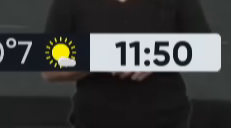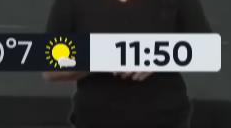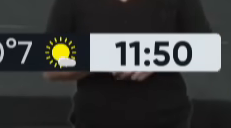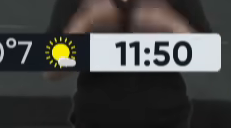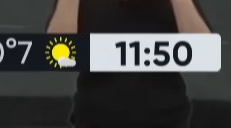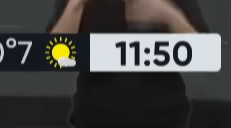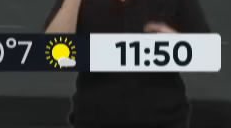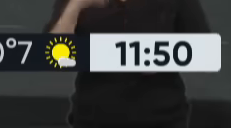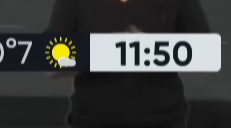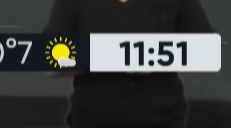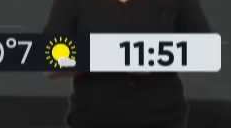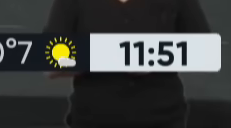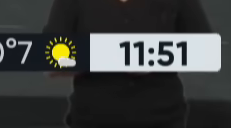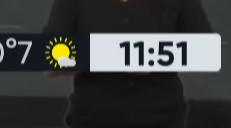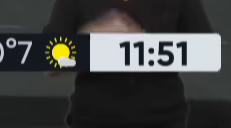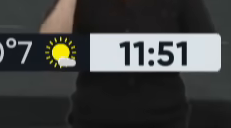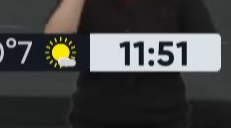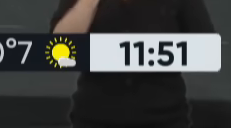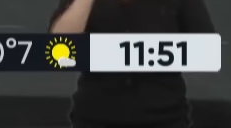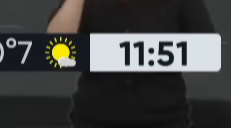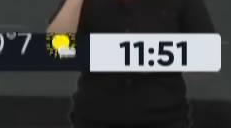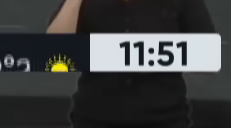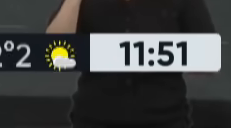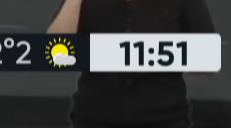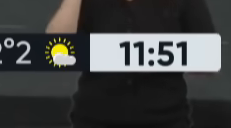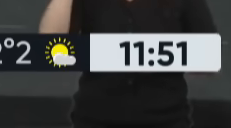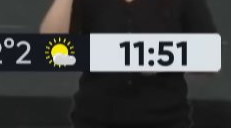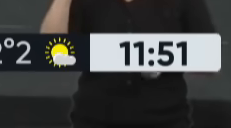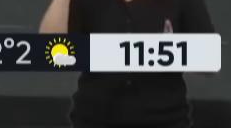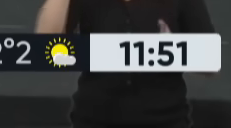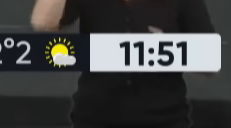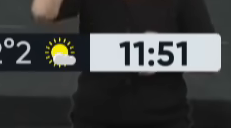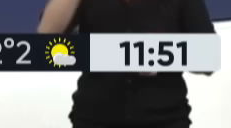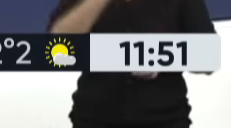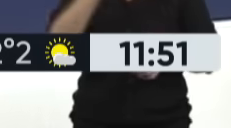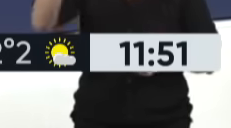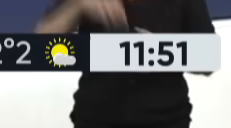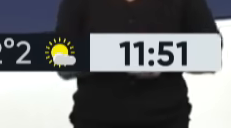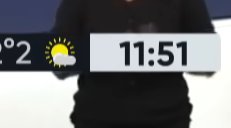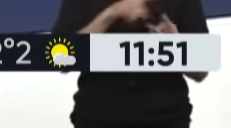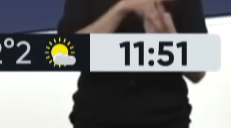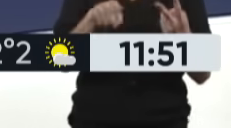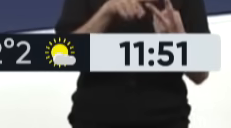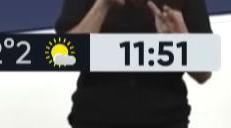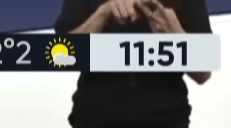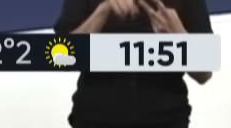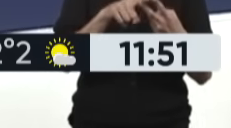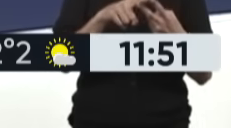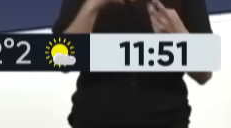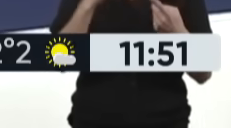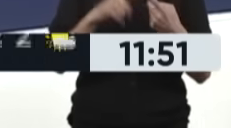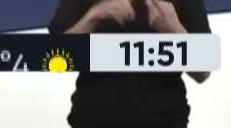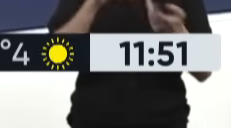Buen día, Gustavo Abuarab, Sitio Andino, Mendoza. Muy bien. Tengo dos consultas. Una sobre el plan dólares